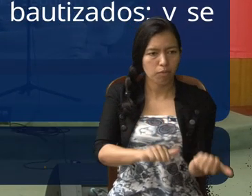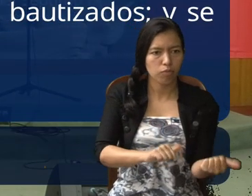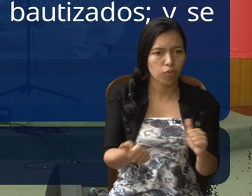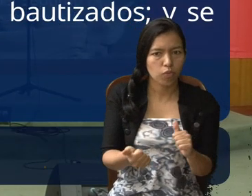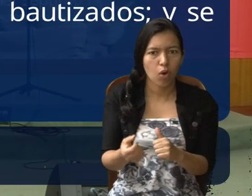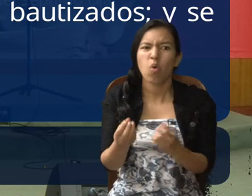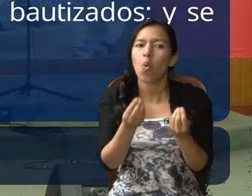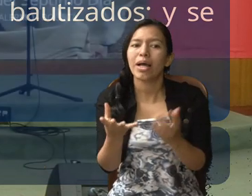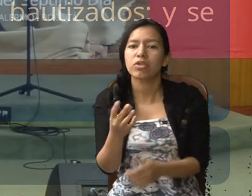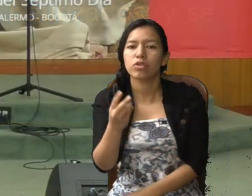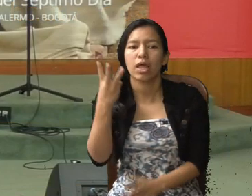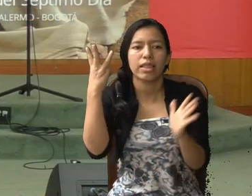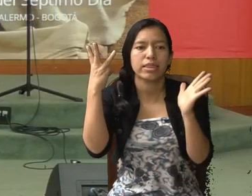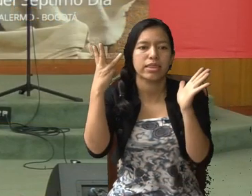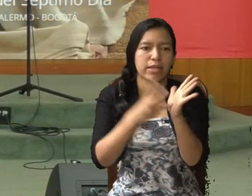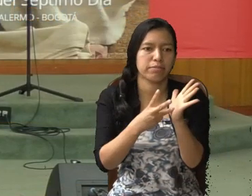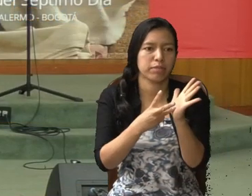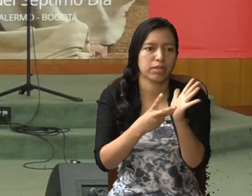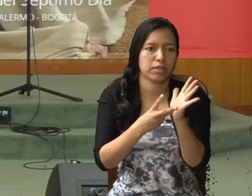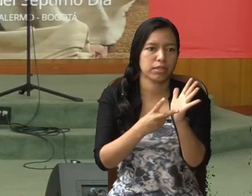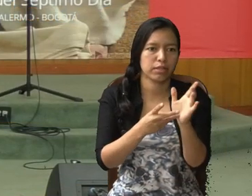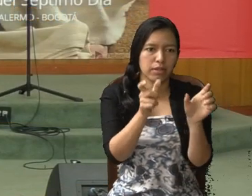día? ¿Y por qué?